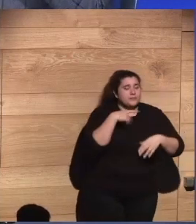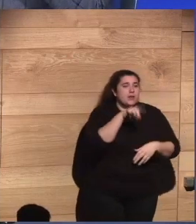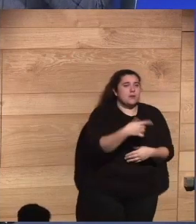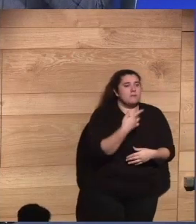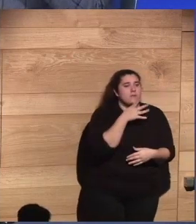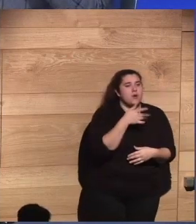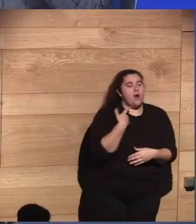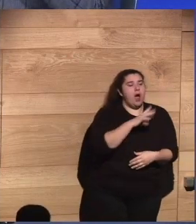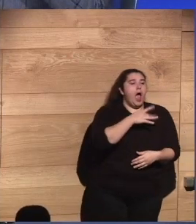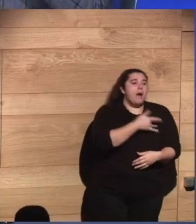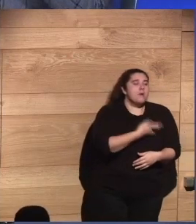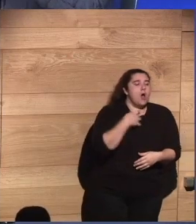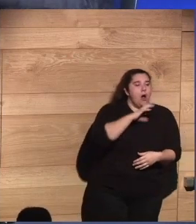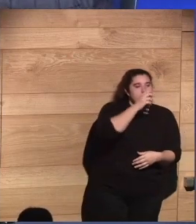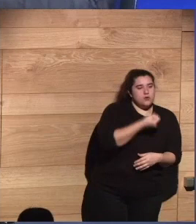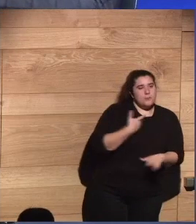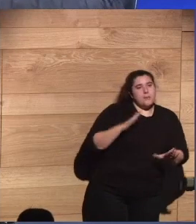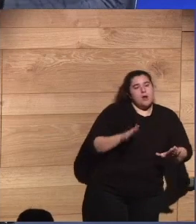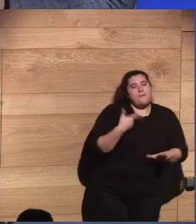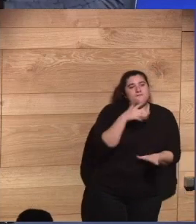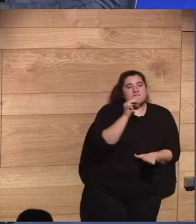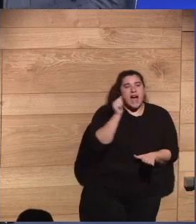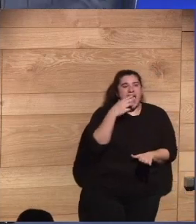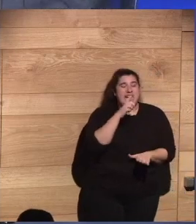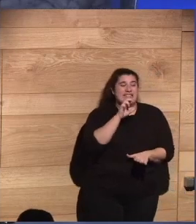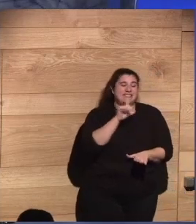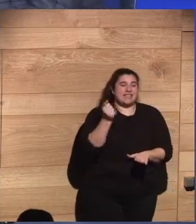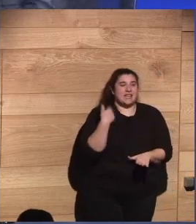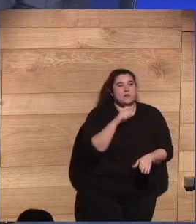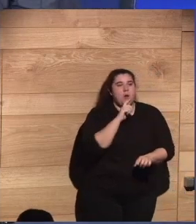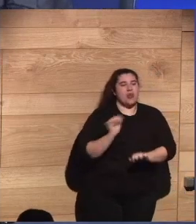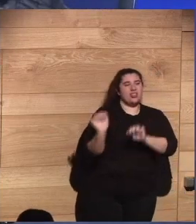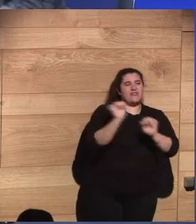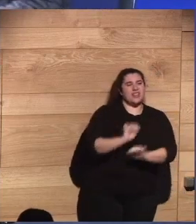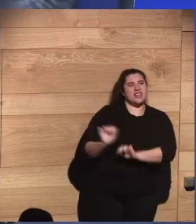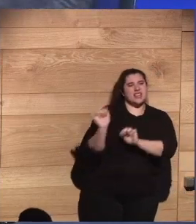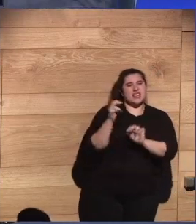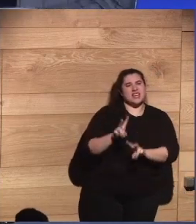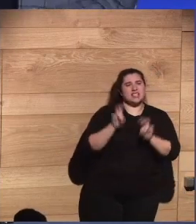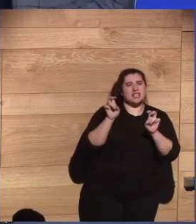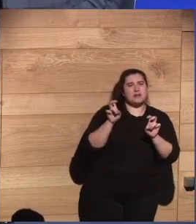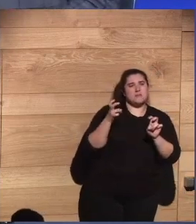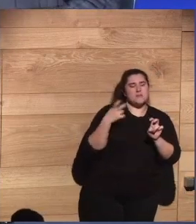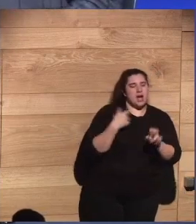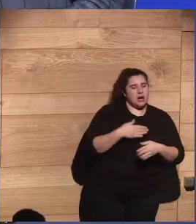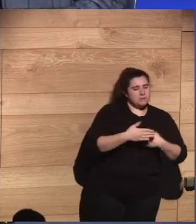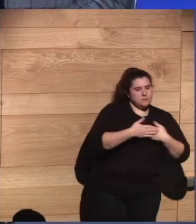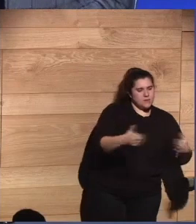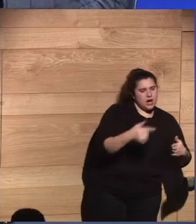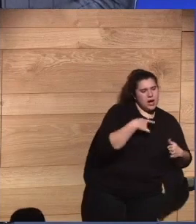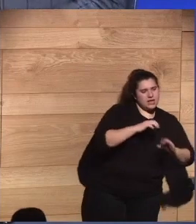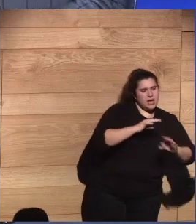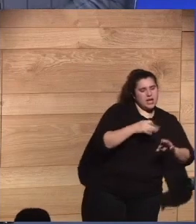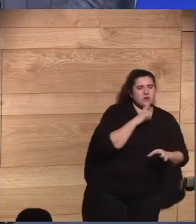vez, Falla lo que defendía hasta en el folleto de mano que se entregaba en el Teatro Lara, en el estreno, en el que casi pedía disculpas,